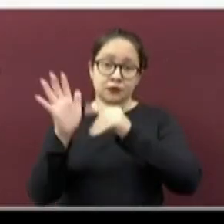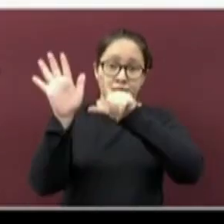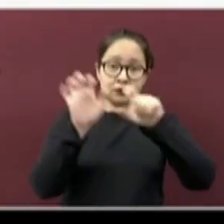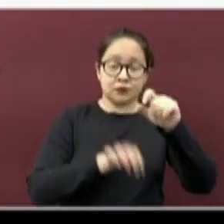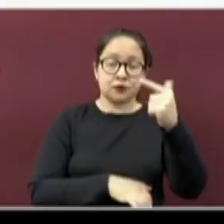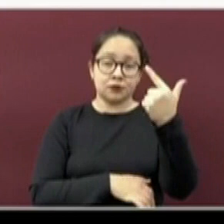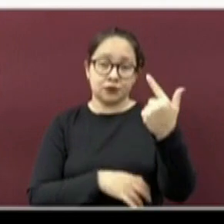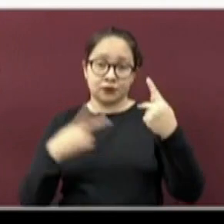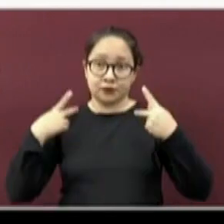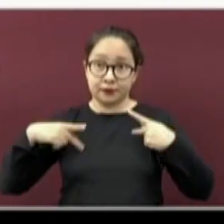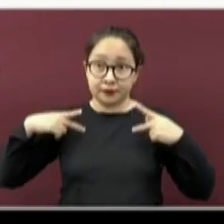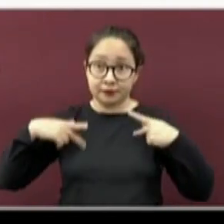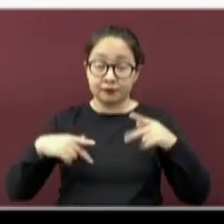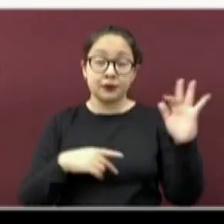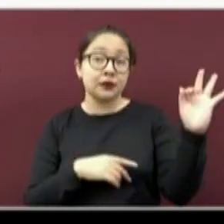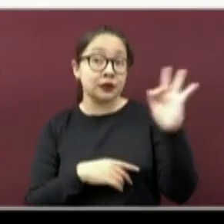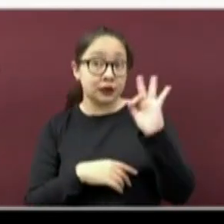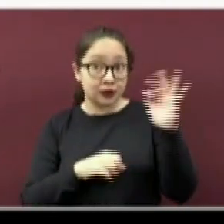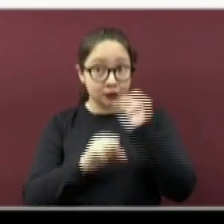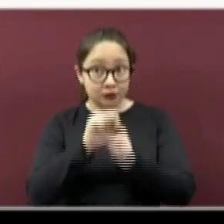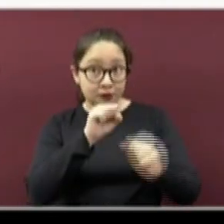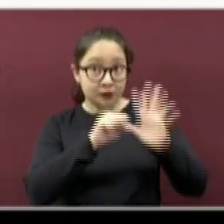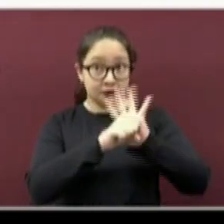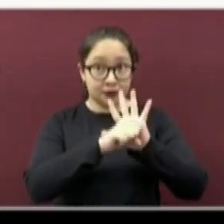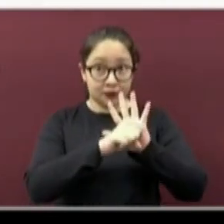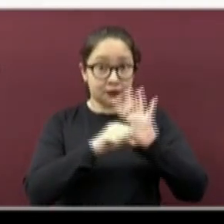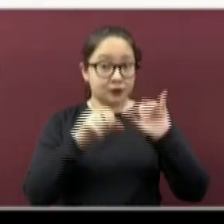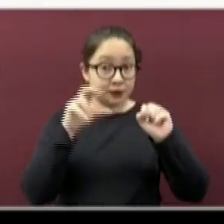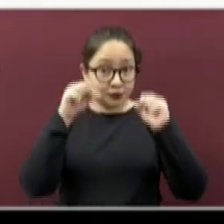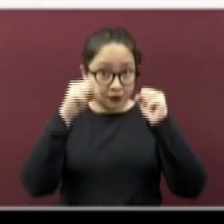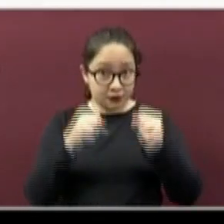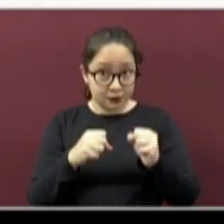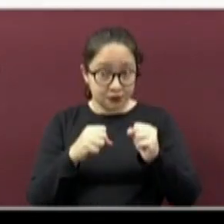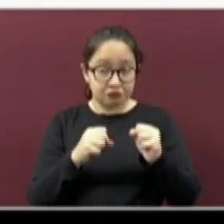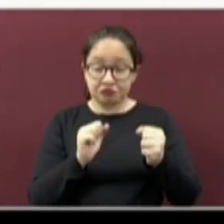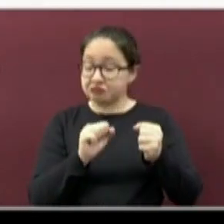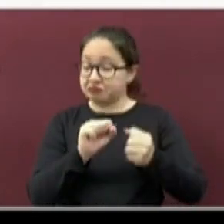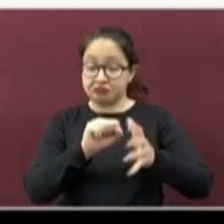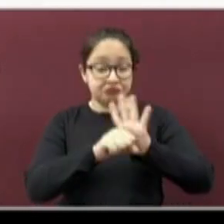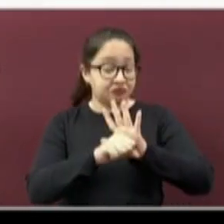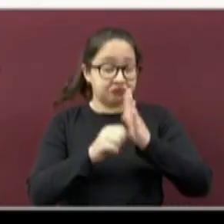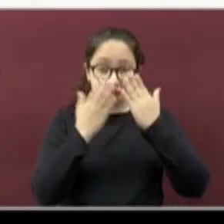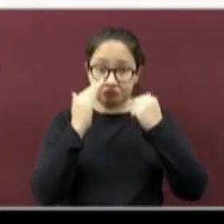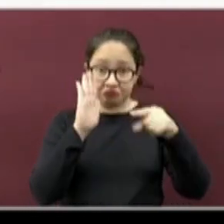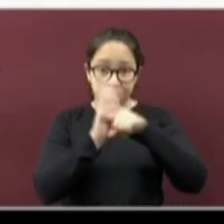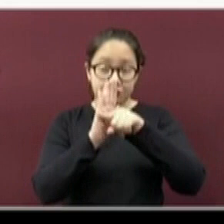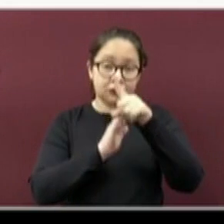265,707 pacientes con diagnóstico probable de COVID-19, negativos